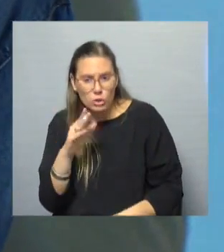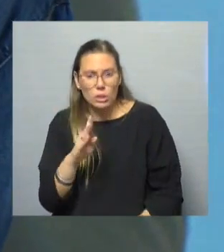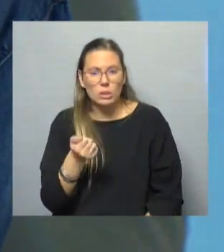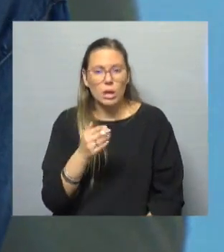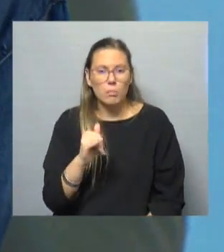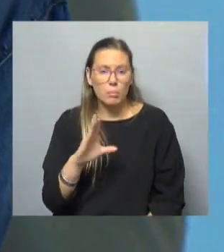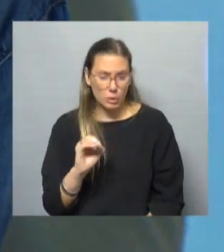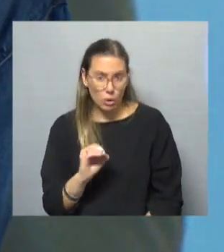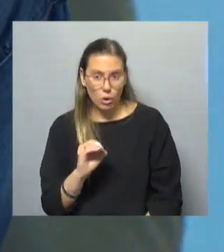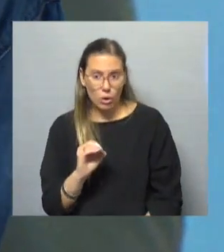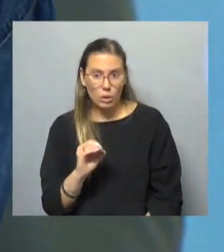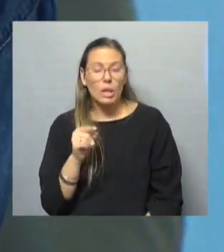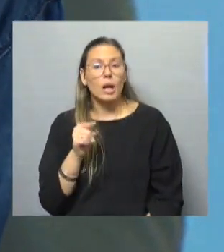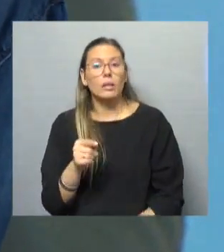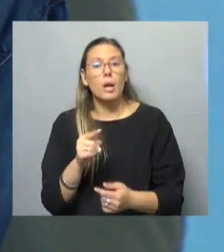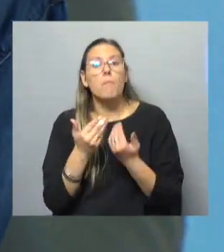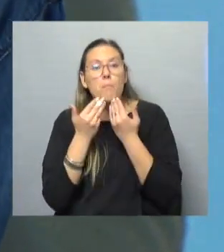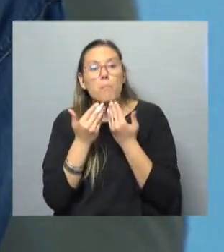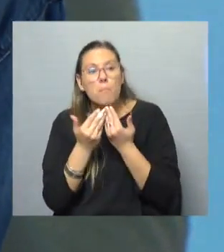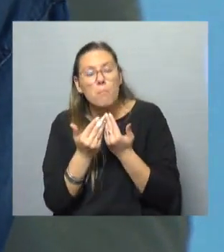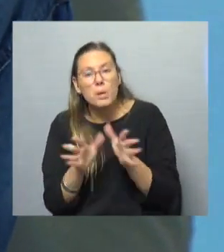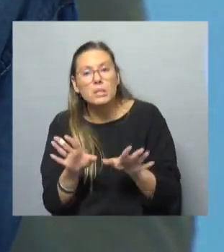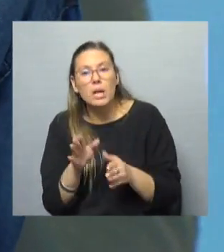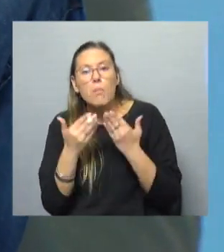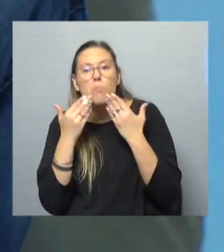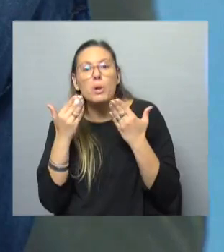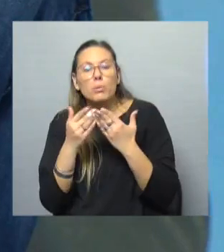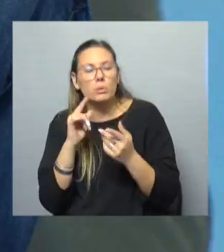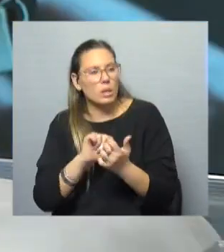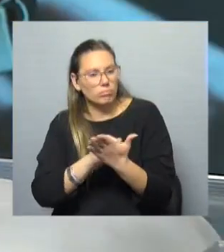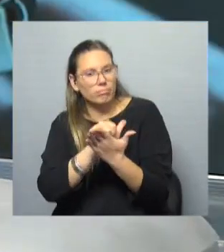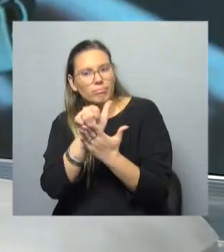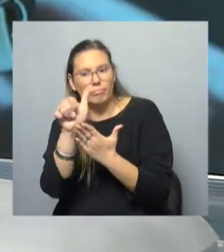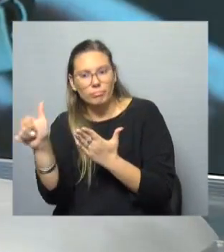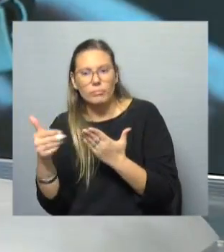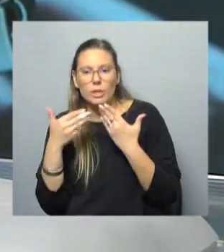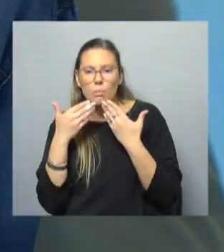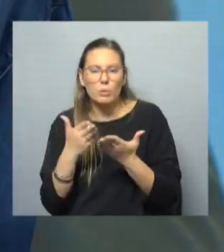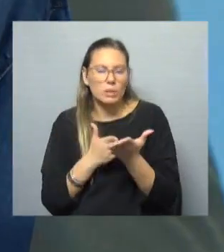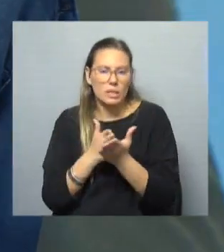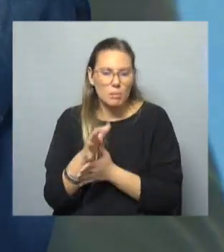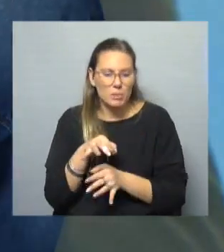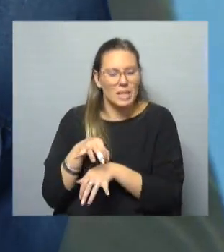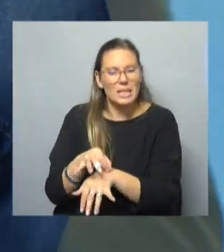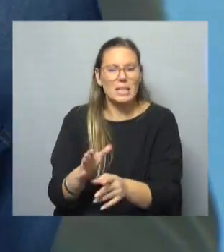Sí. Entonces, empezar con una pregunta me parece que marca todo. O sea, las preguntas te marcan todo. No, no